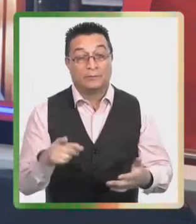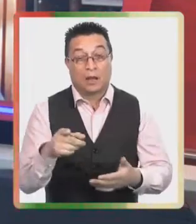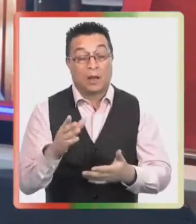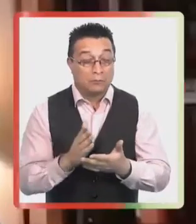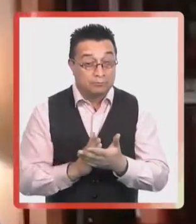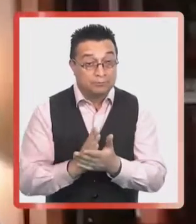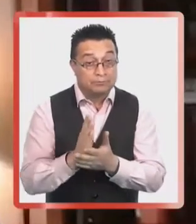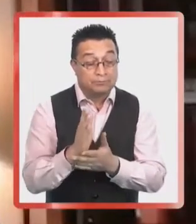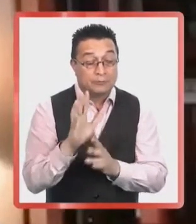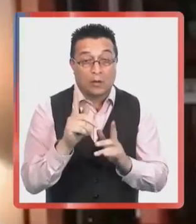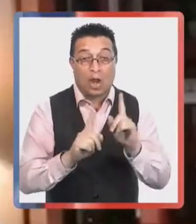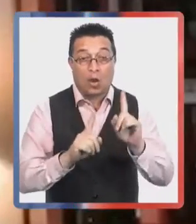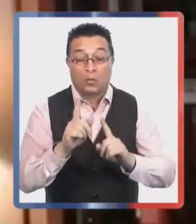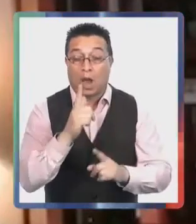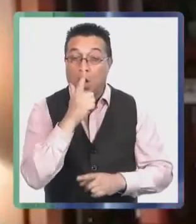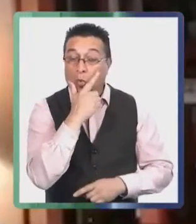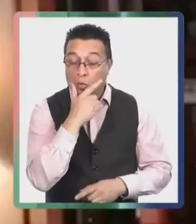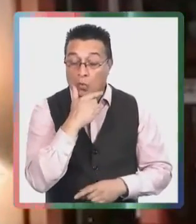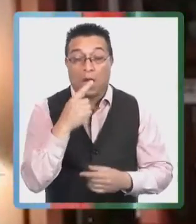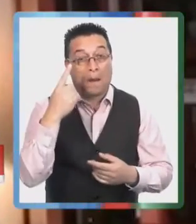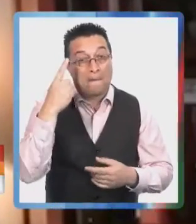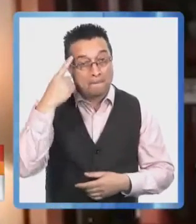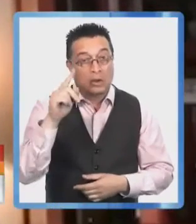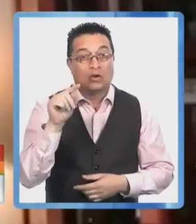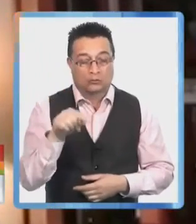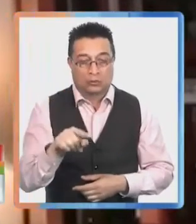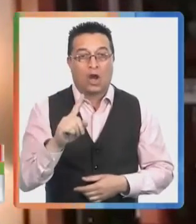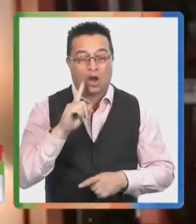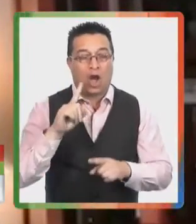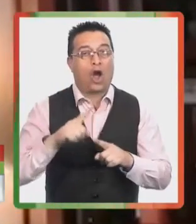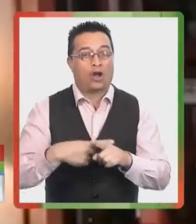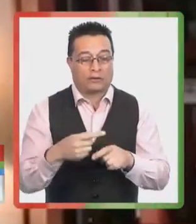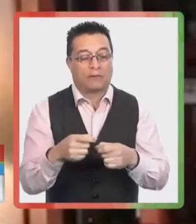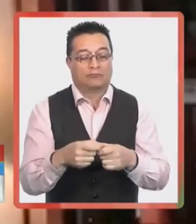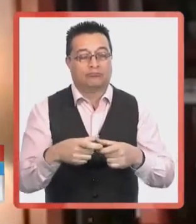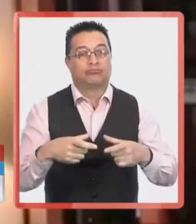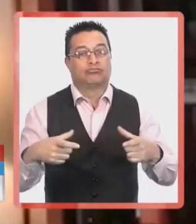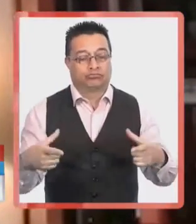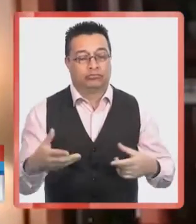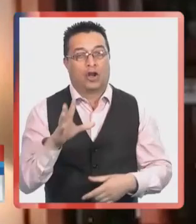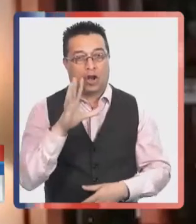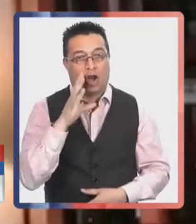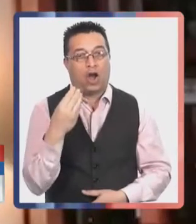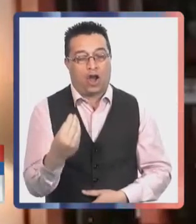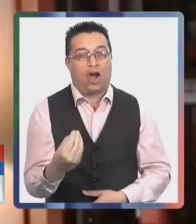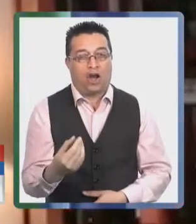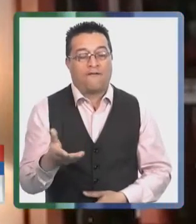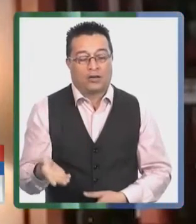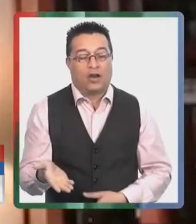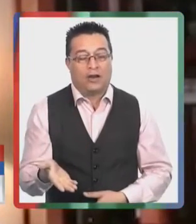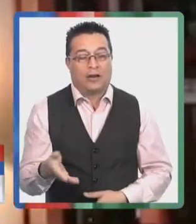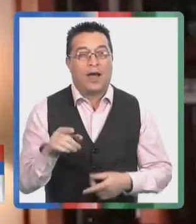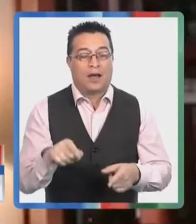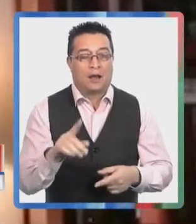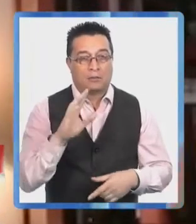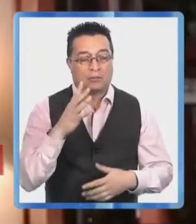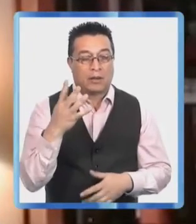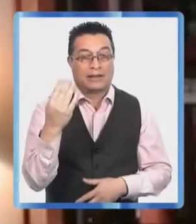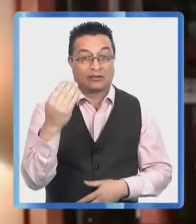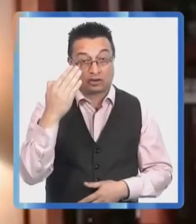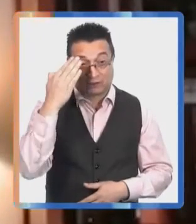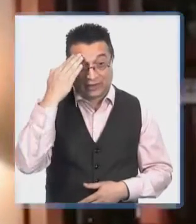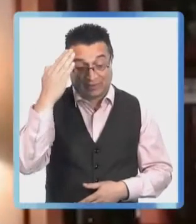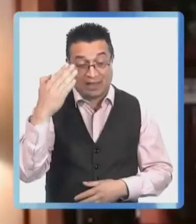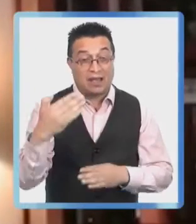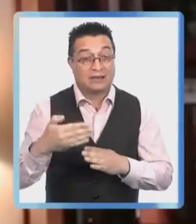al principio hubo ciertas dudas, pero evidentemente que estamos ante una nueva ola. En los últimos